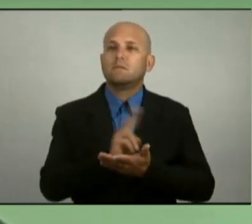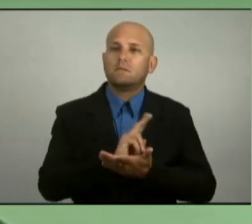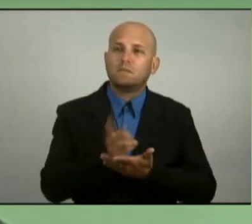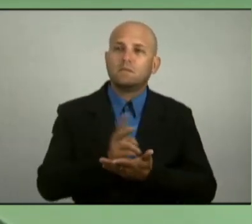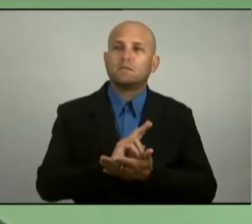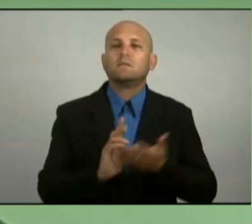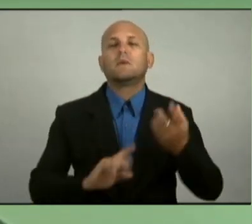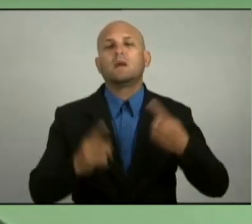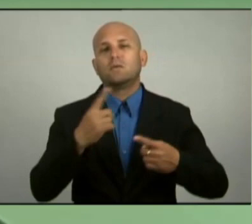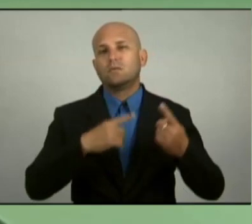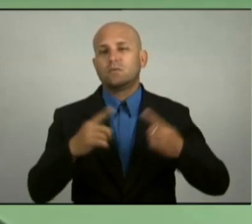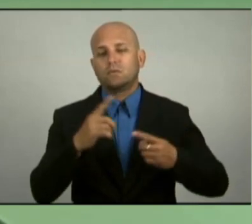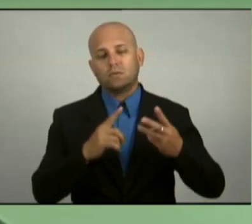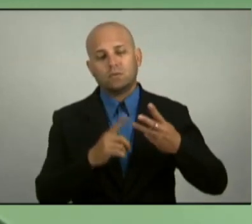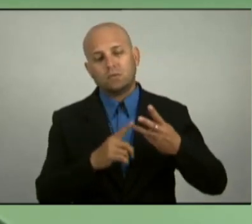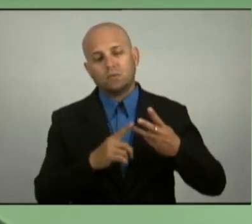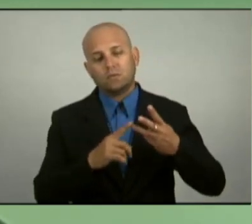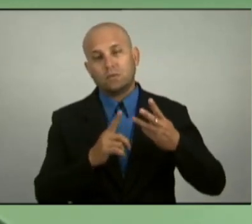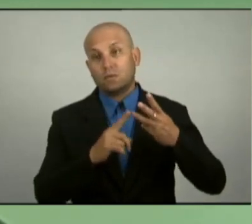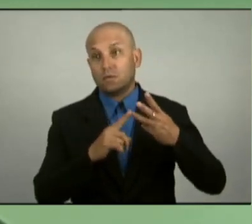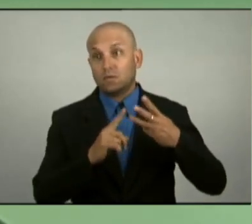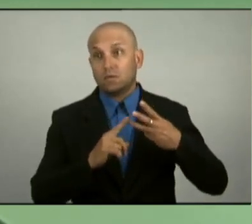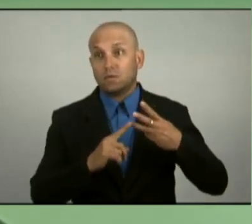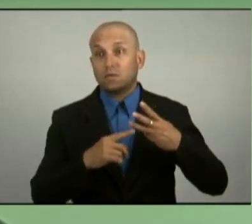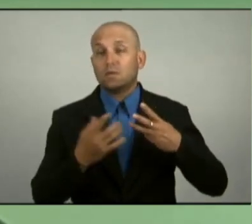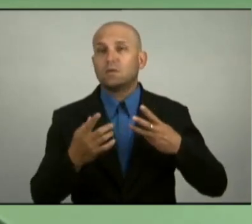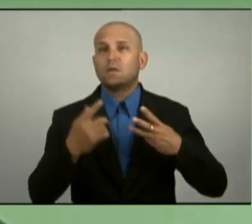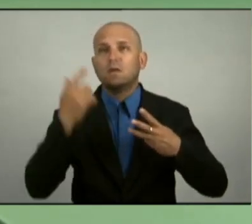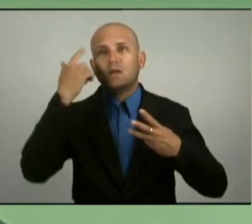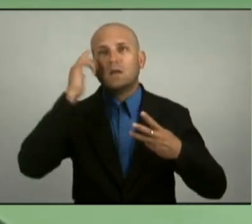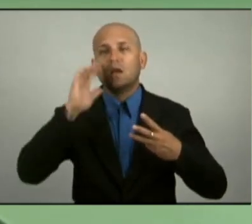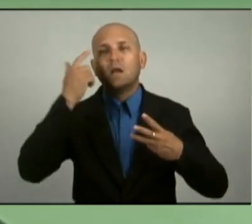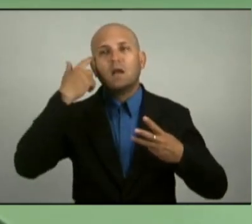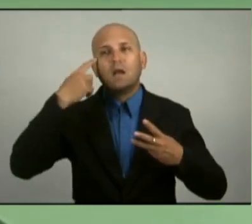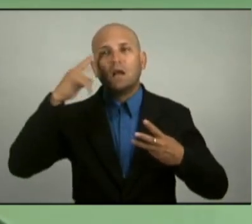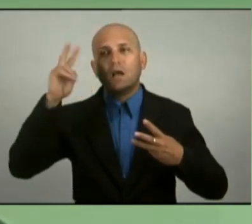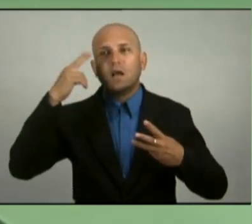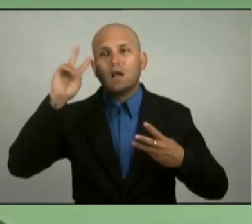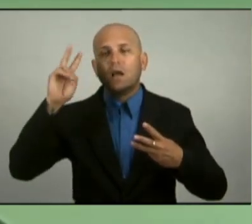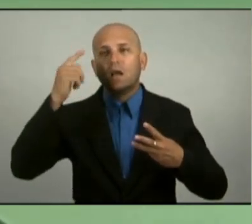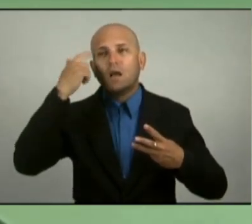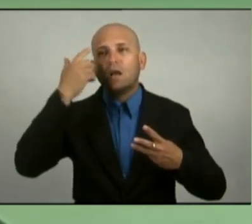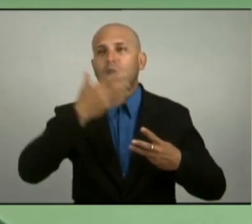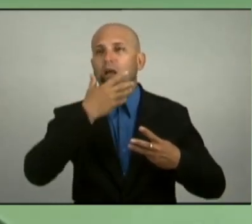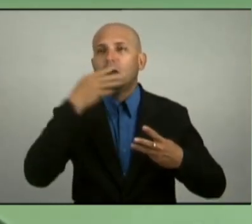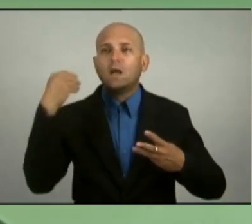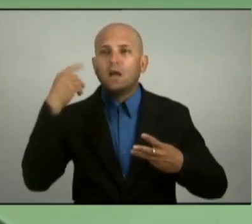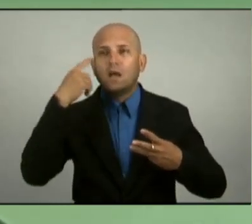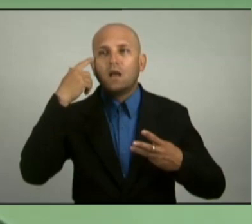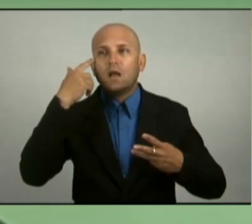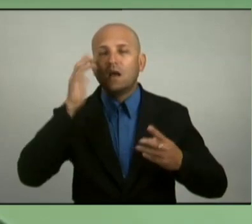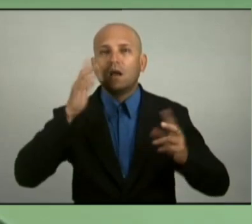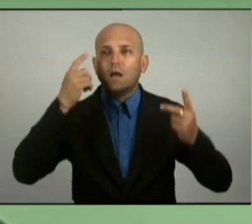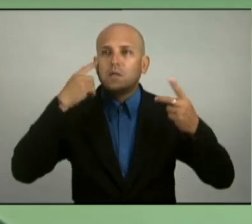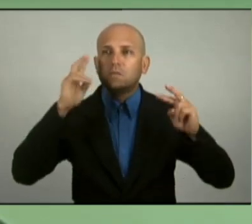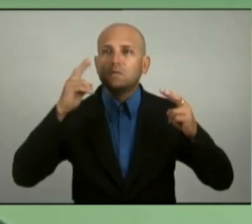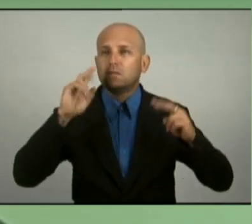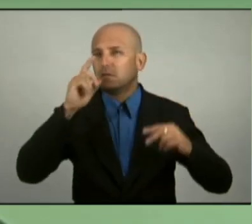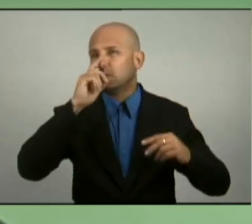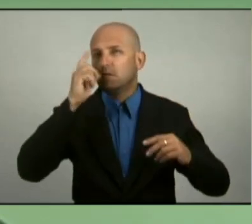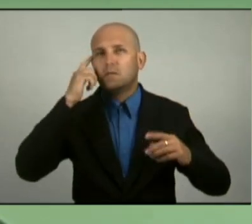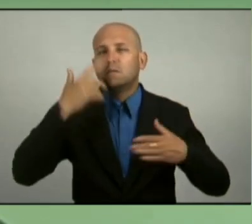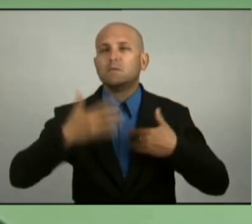algunos pacientes en el los pacientes por ejemplo con demencia o sea cuando ya está asociado a un trastorno psiquiátrico pues